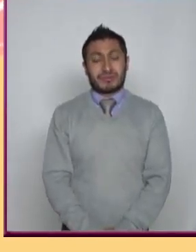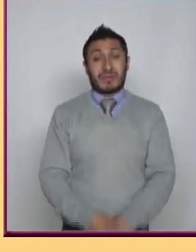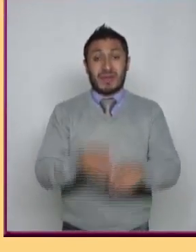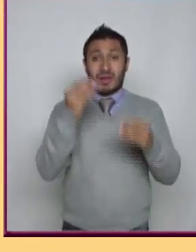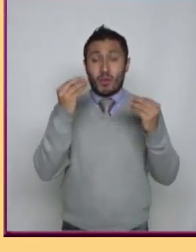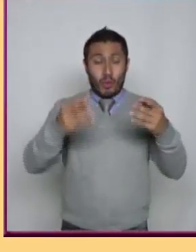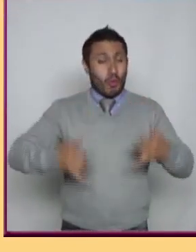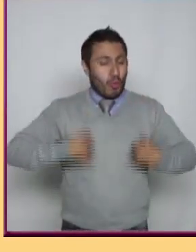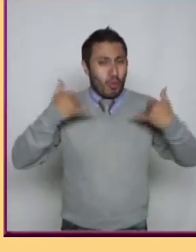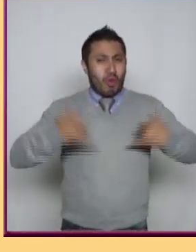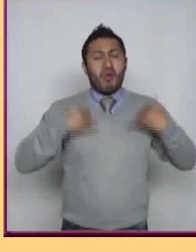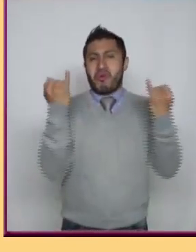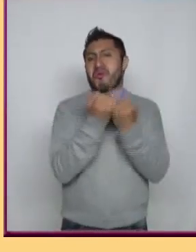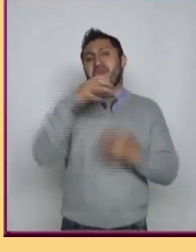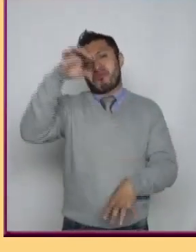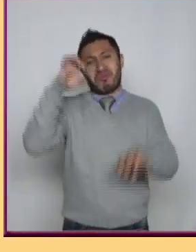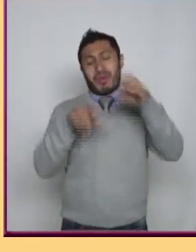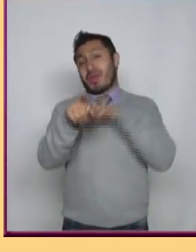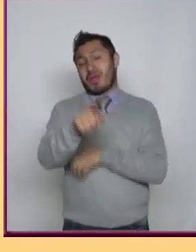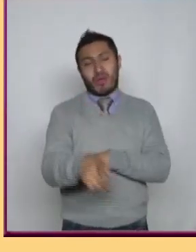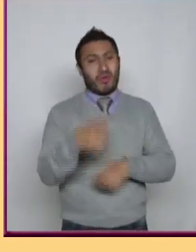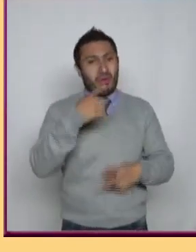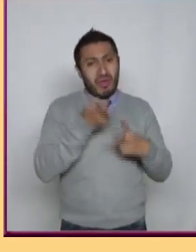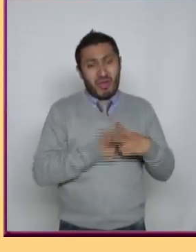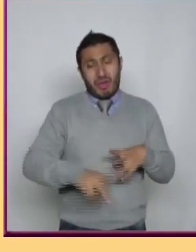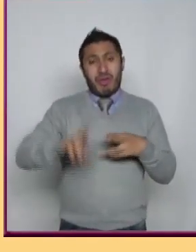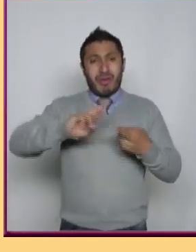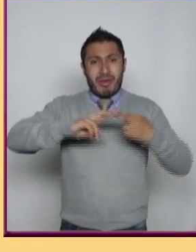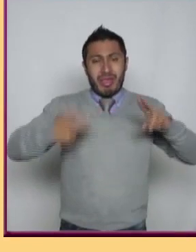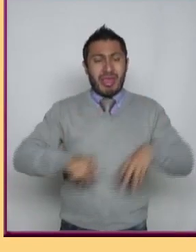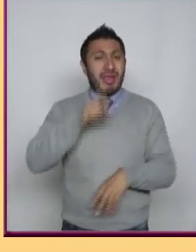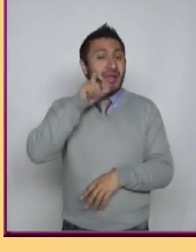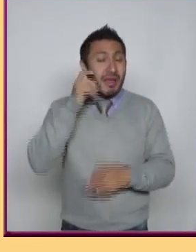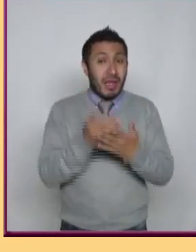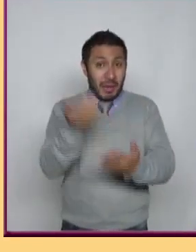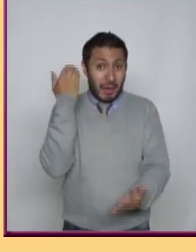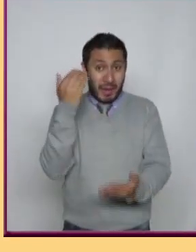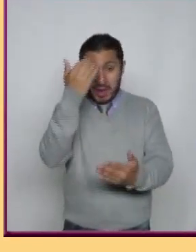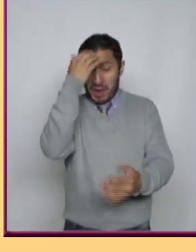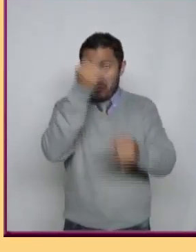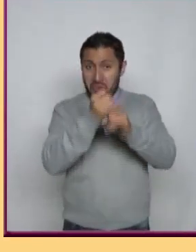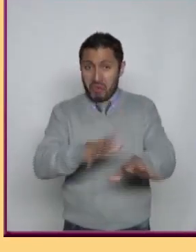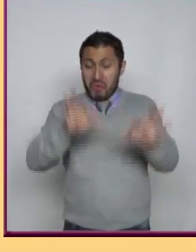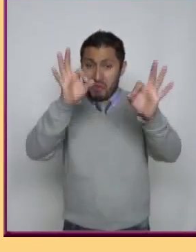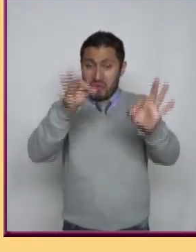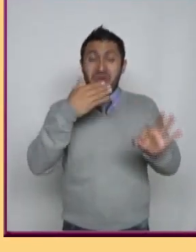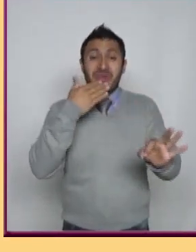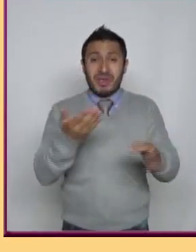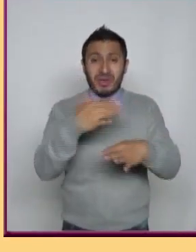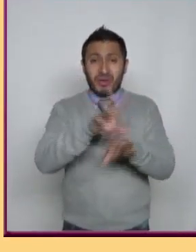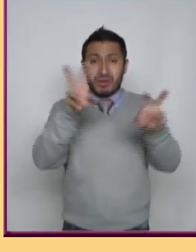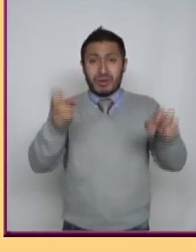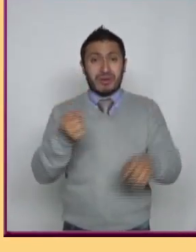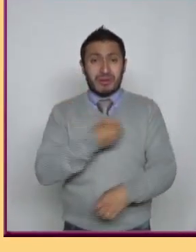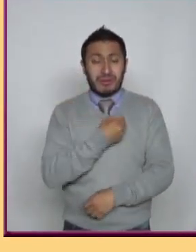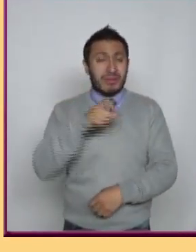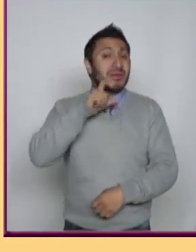Muchos jóvenes de tu edad empiezan a tener relaciones sexuales sin haber recibido información correcta sobre sexo seguro